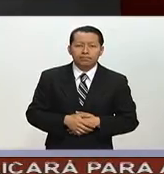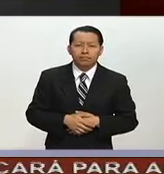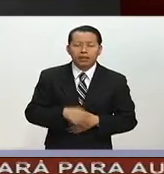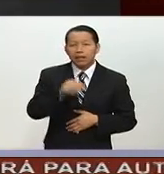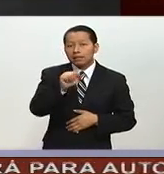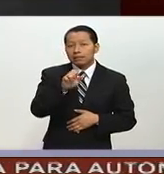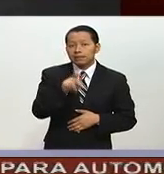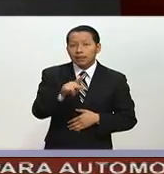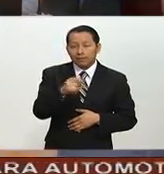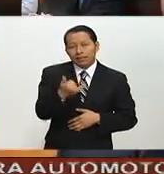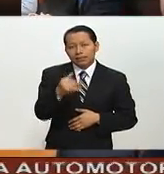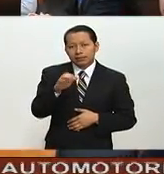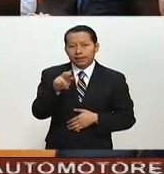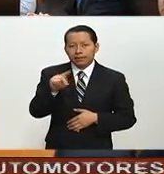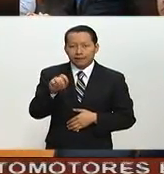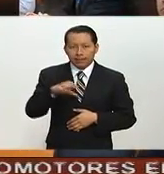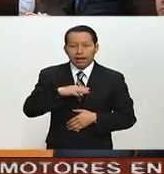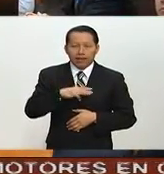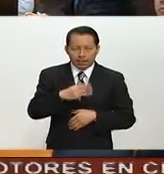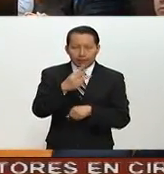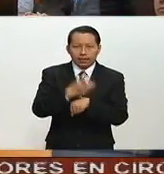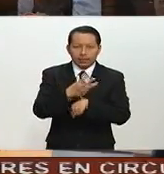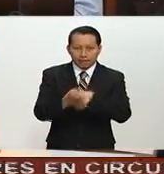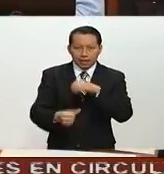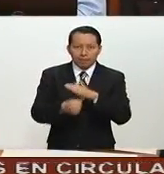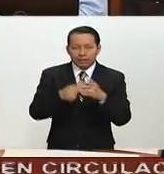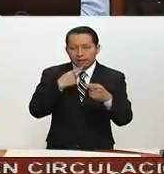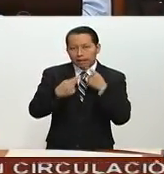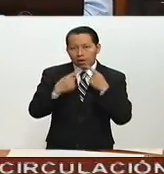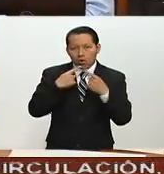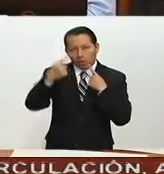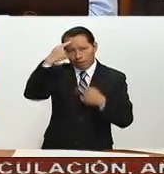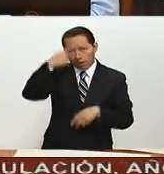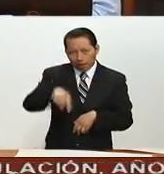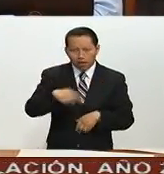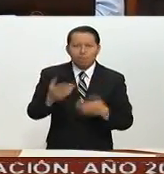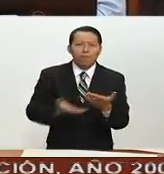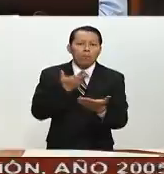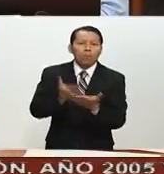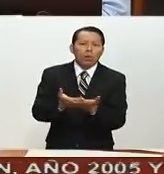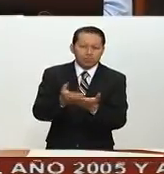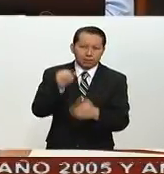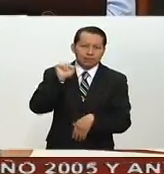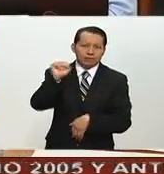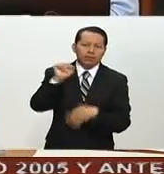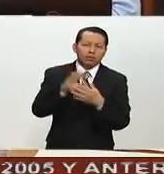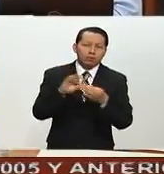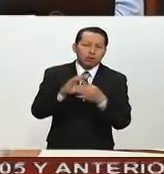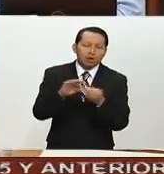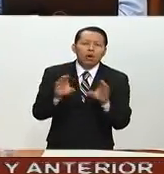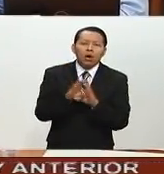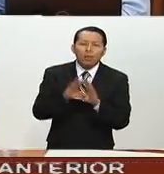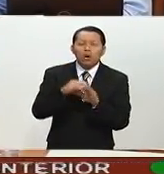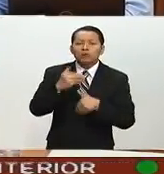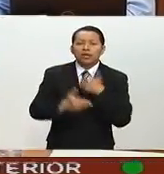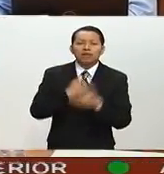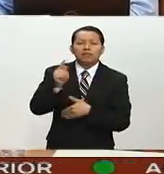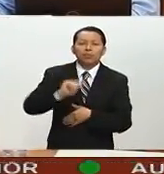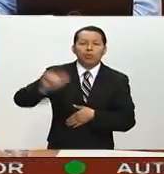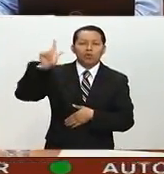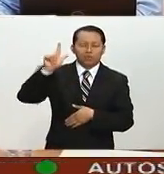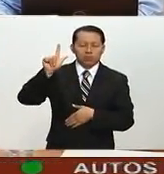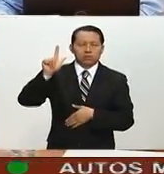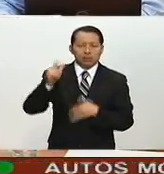La SEP y el CENTE realizaron la tercera mesa de diálogo para resolver las propuestas del sindicato en temas como el servicio profesional